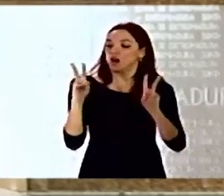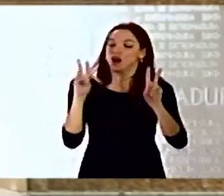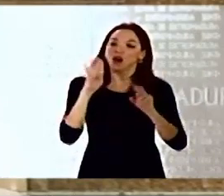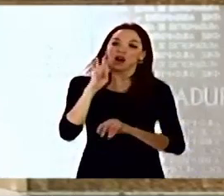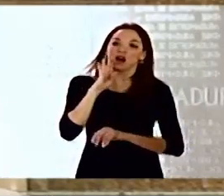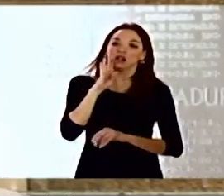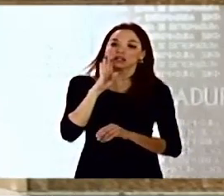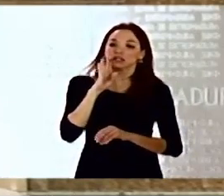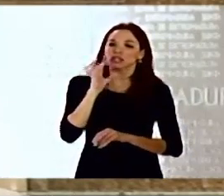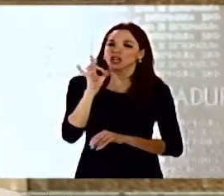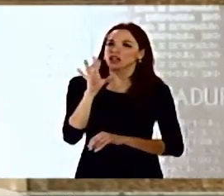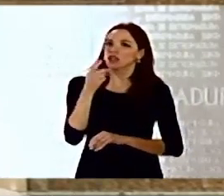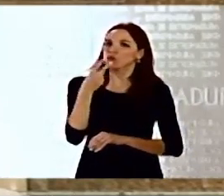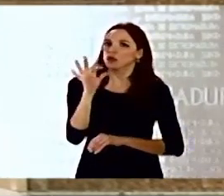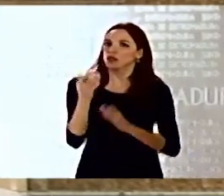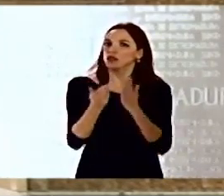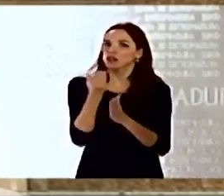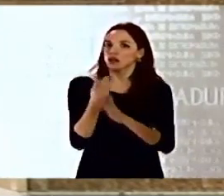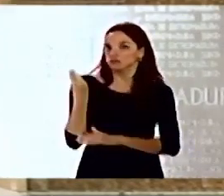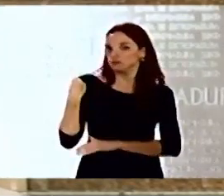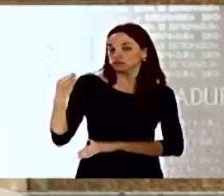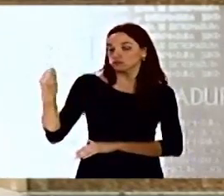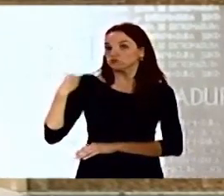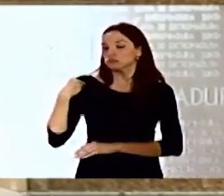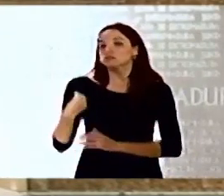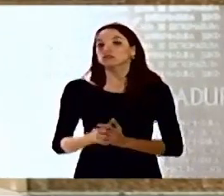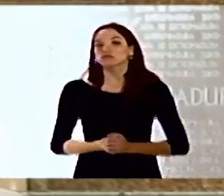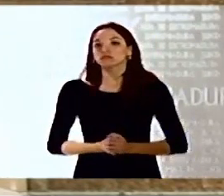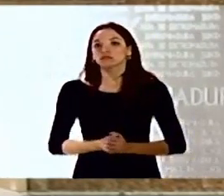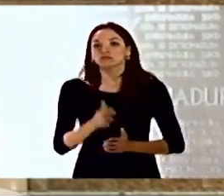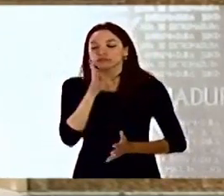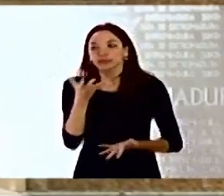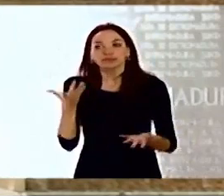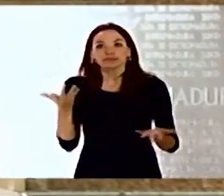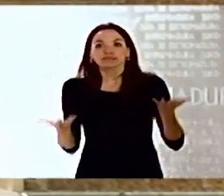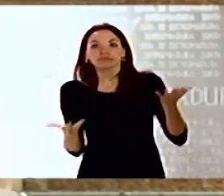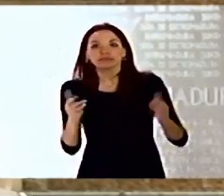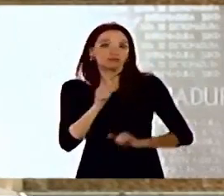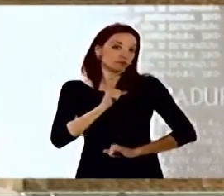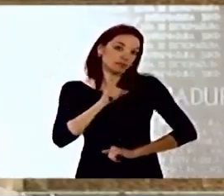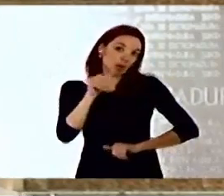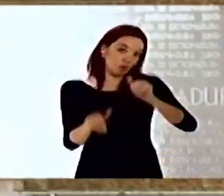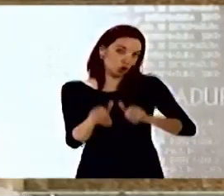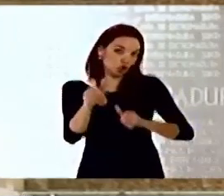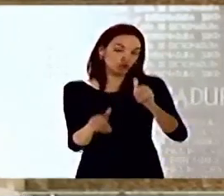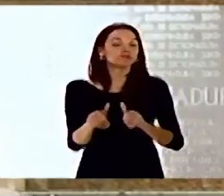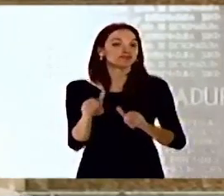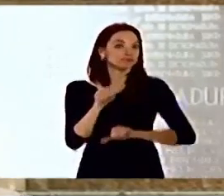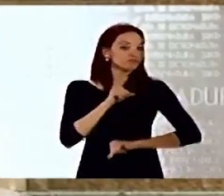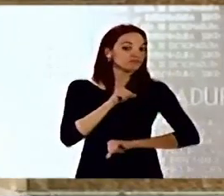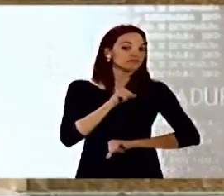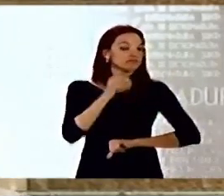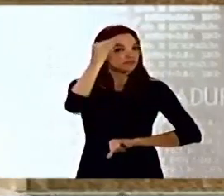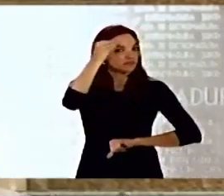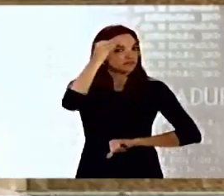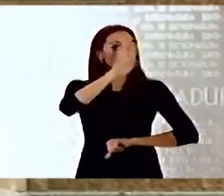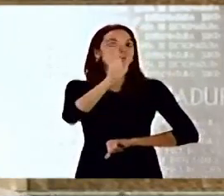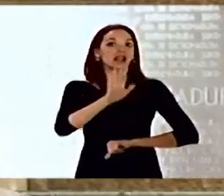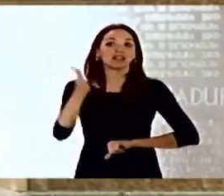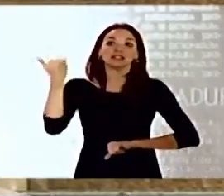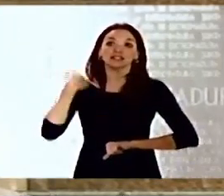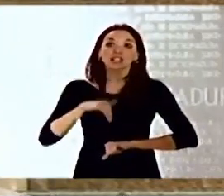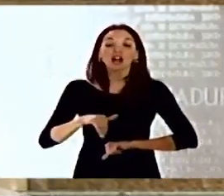hace unos 15 o 20 días que estábamos en esa nube preelectoral y parece lógico que una vez pasado